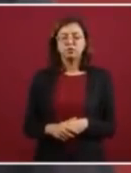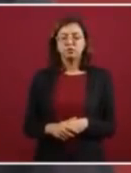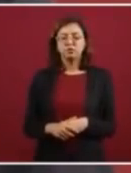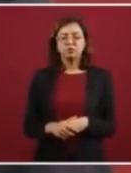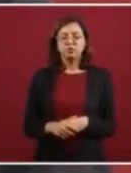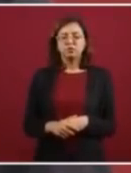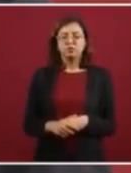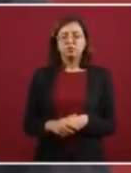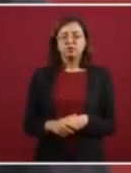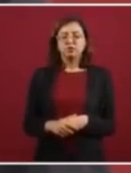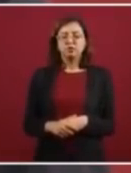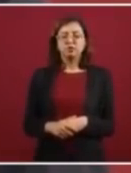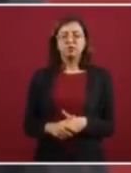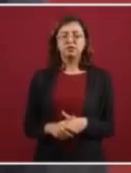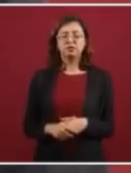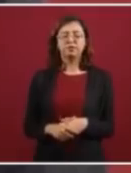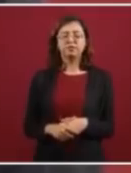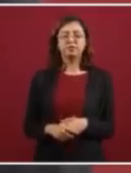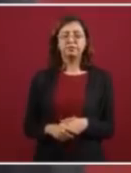y